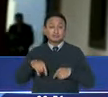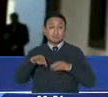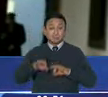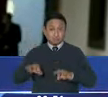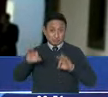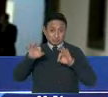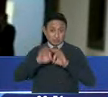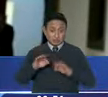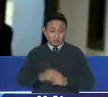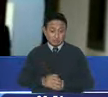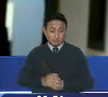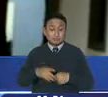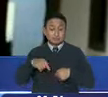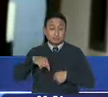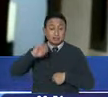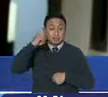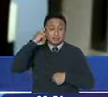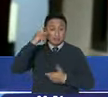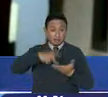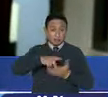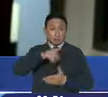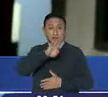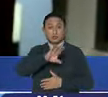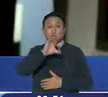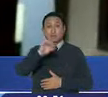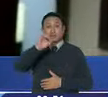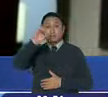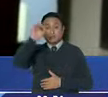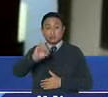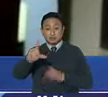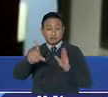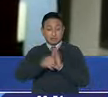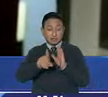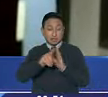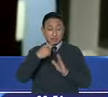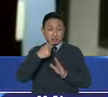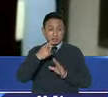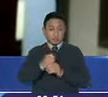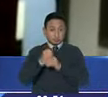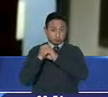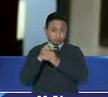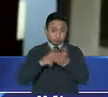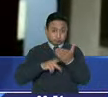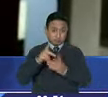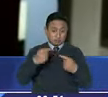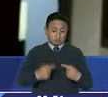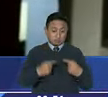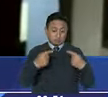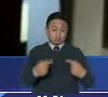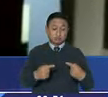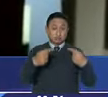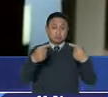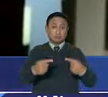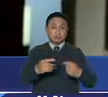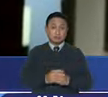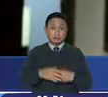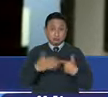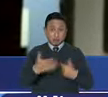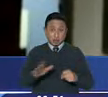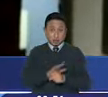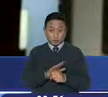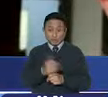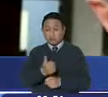incluso si el fisco pagase el 40% que la ley le obliga a pagar constantemente, eso ya no es suficiente para